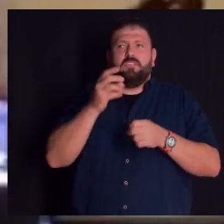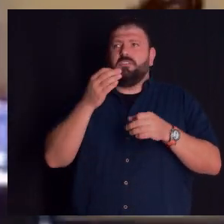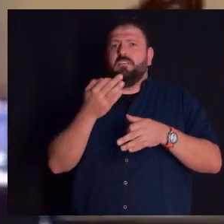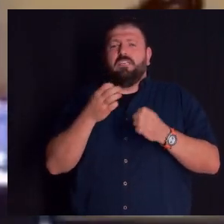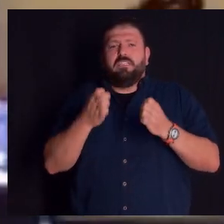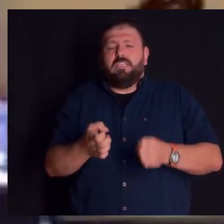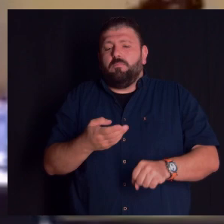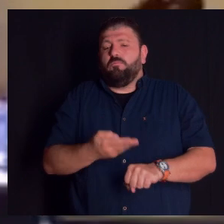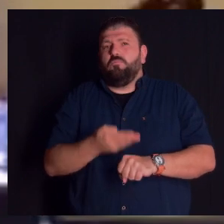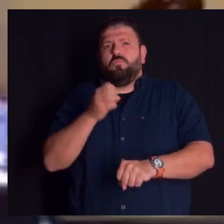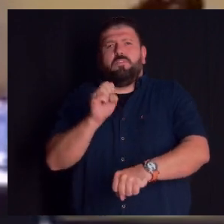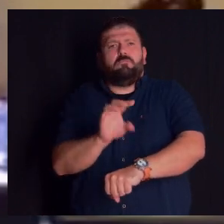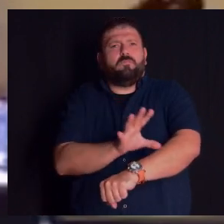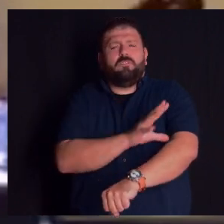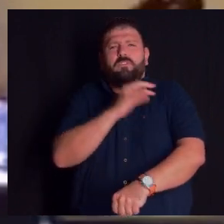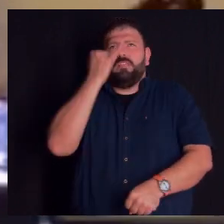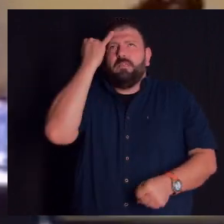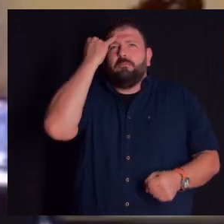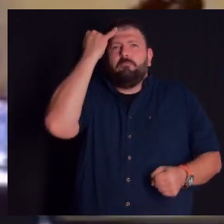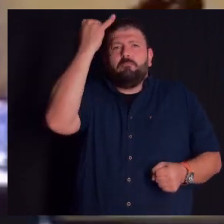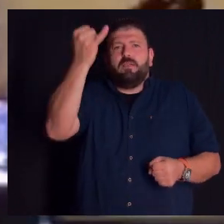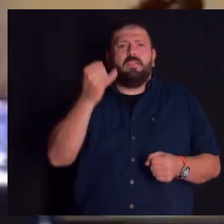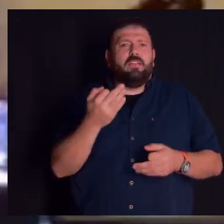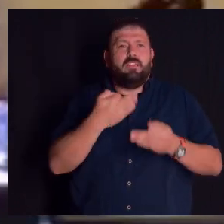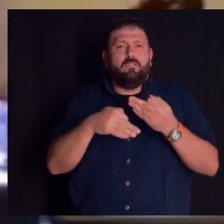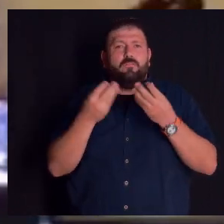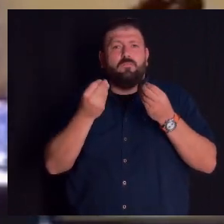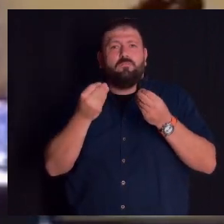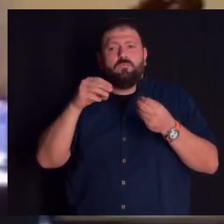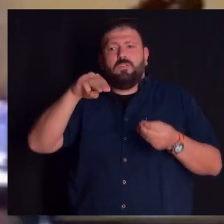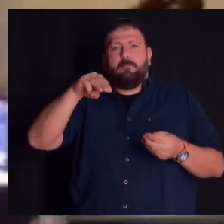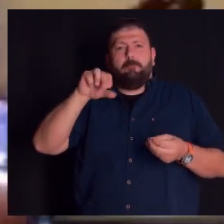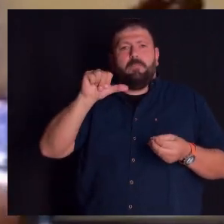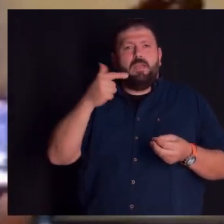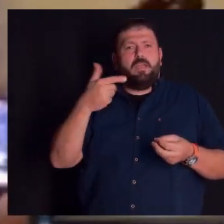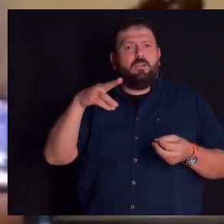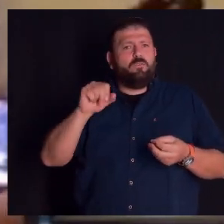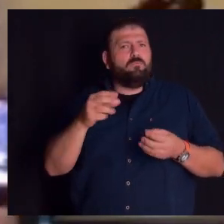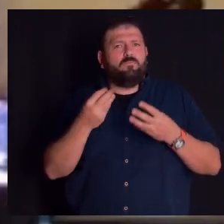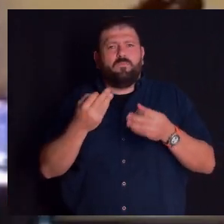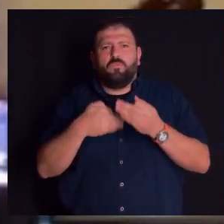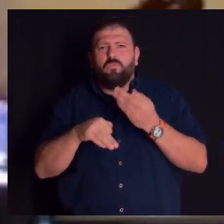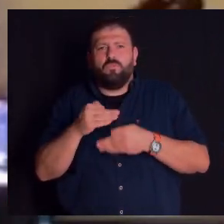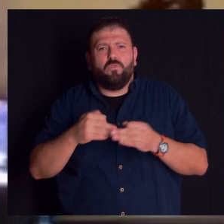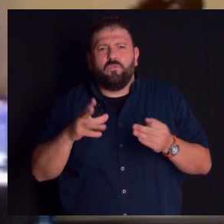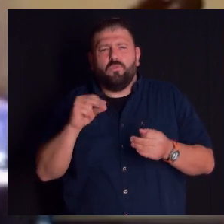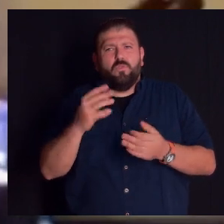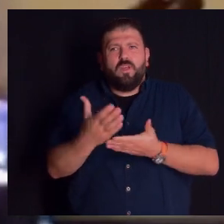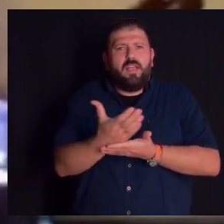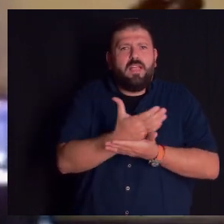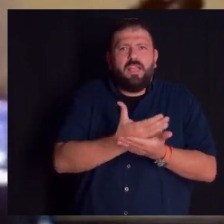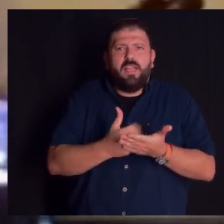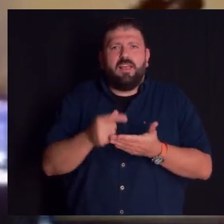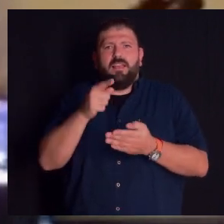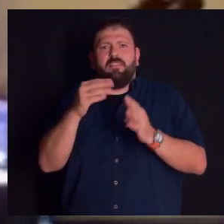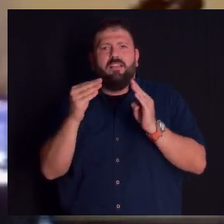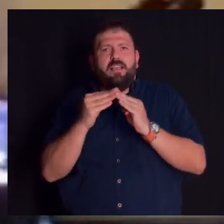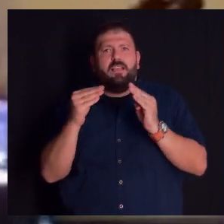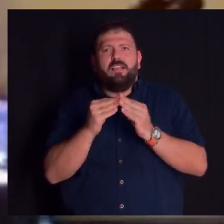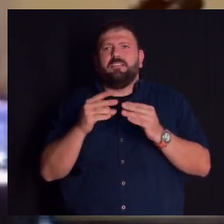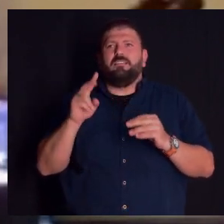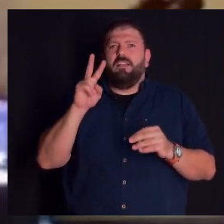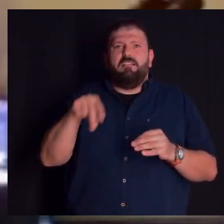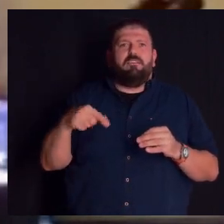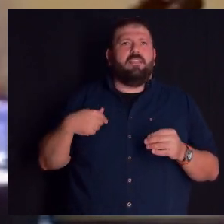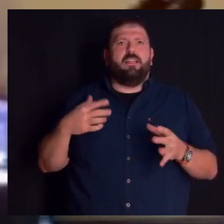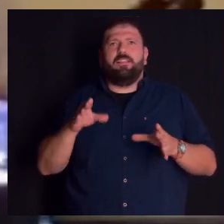emocionados. we are excited. Imagínate con Imagine tantos magos en la panza todos with los días. all these magnets in my No te dan belly. I ganas mean, ni de estar en la casa. you don't feel Andas like como